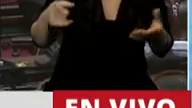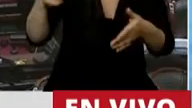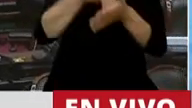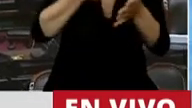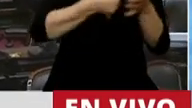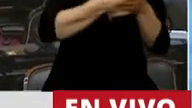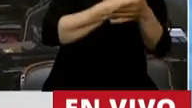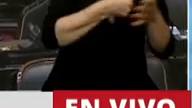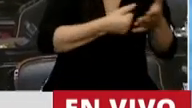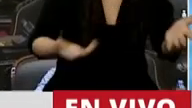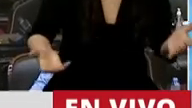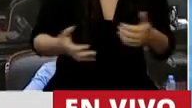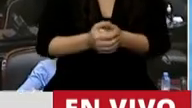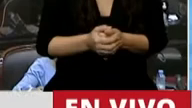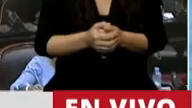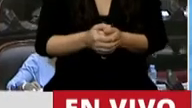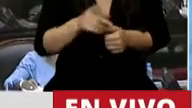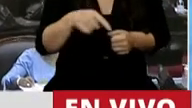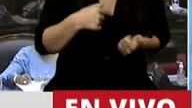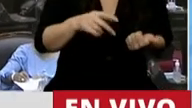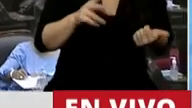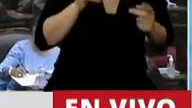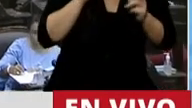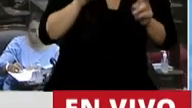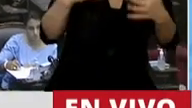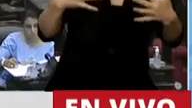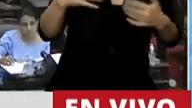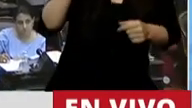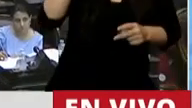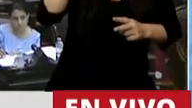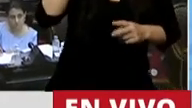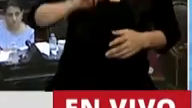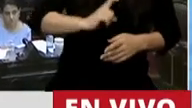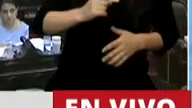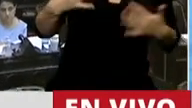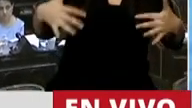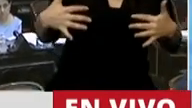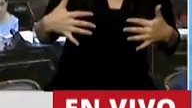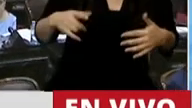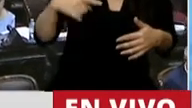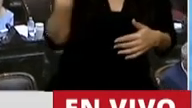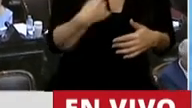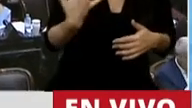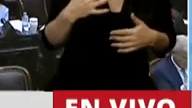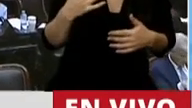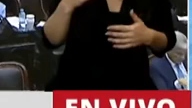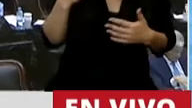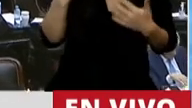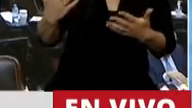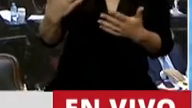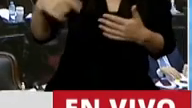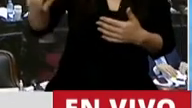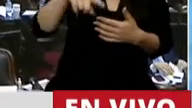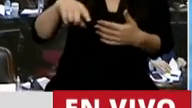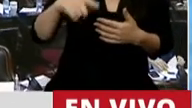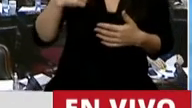Así que ellos me llenan de honor y respeto, y me parece que es a quienes tenemos que atribuirle que hoy estemos tratando